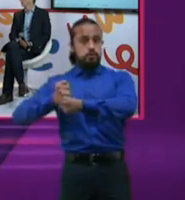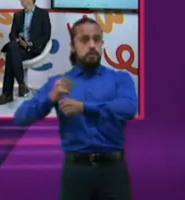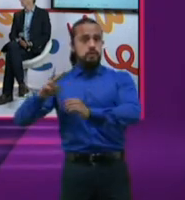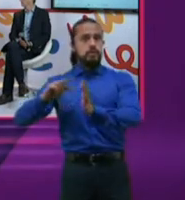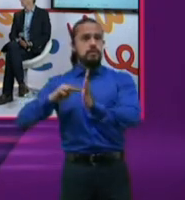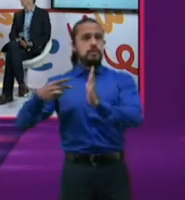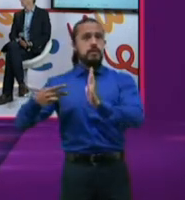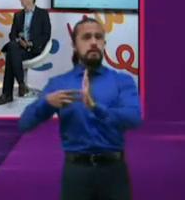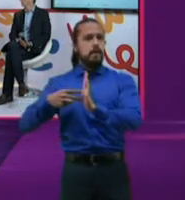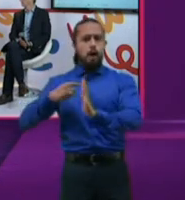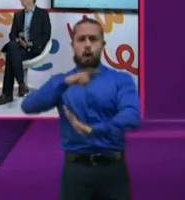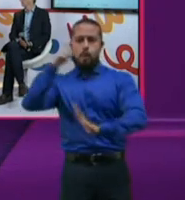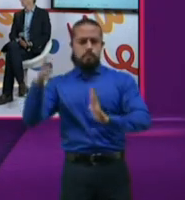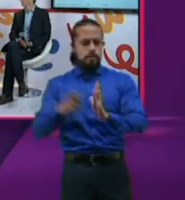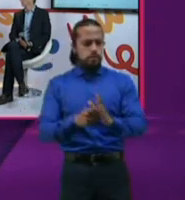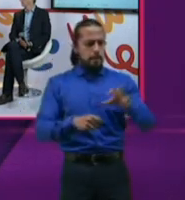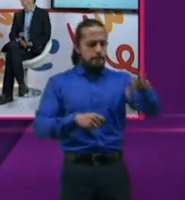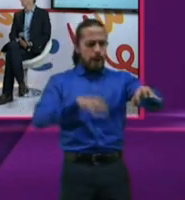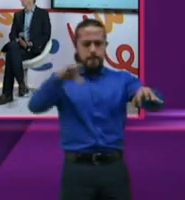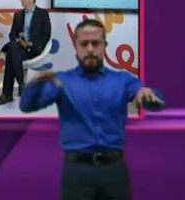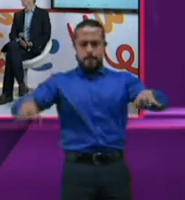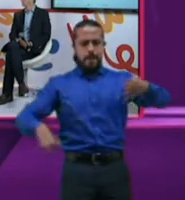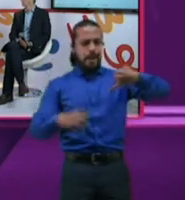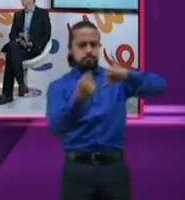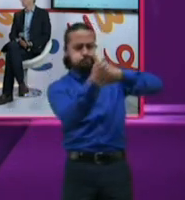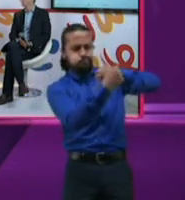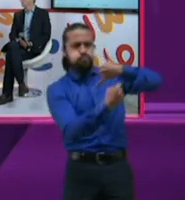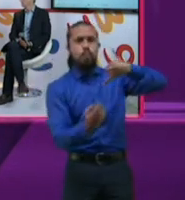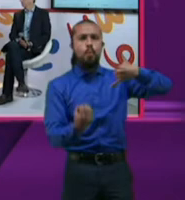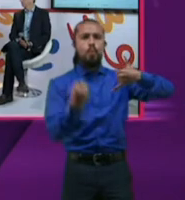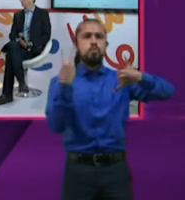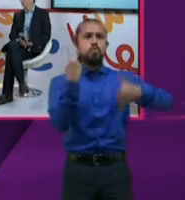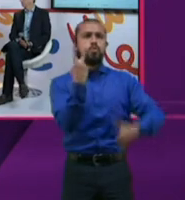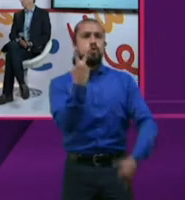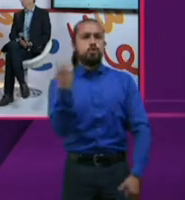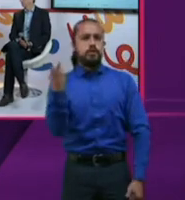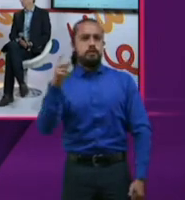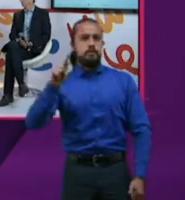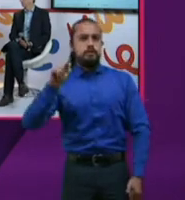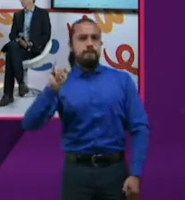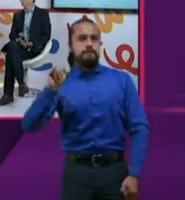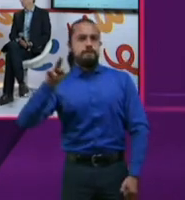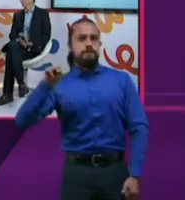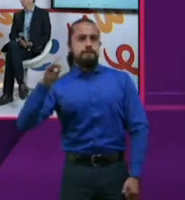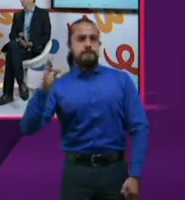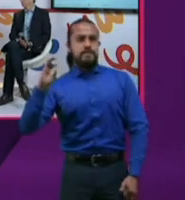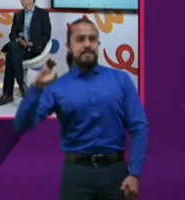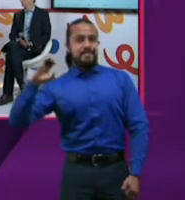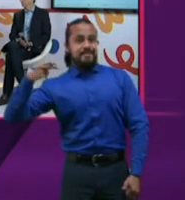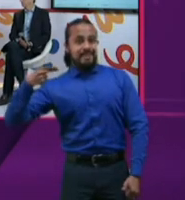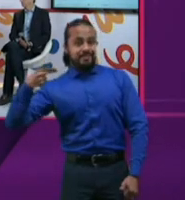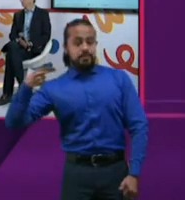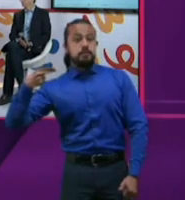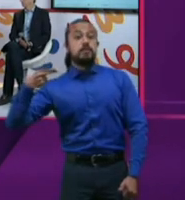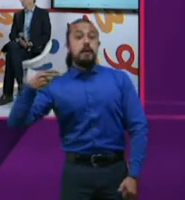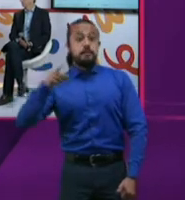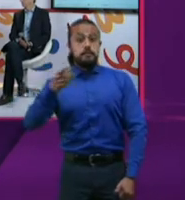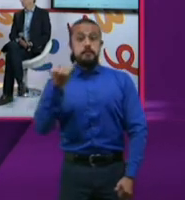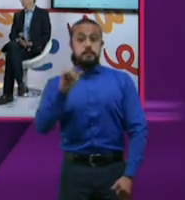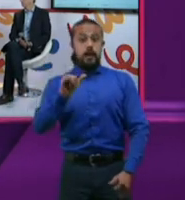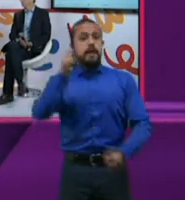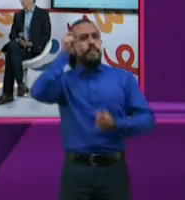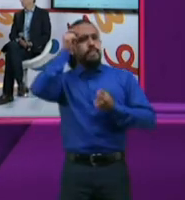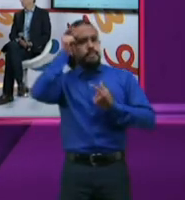test en todo el país y por eso queremos firmar este memorando de entendimiento donde